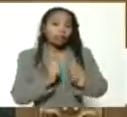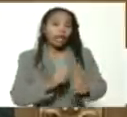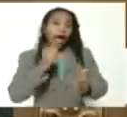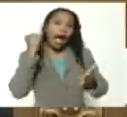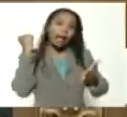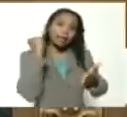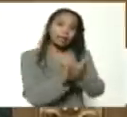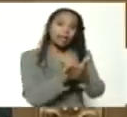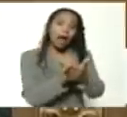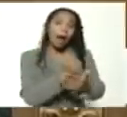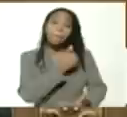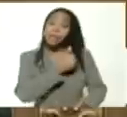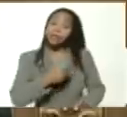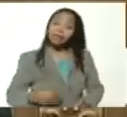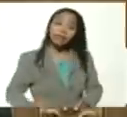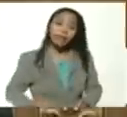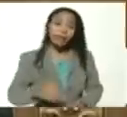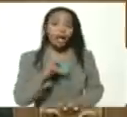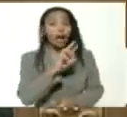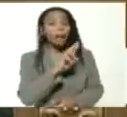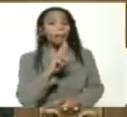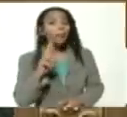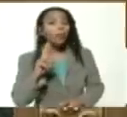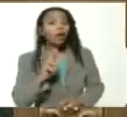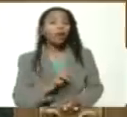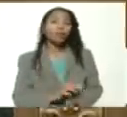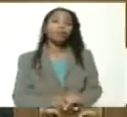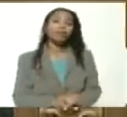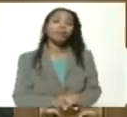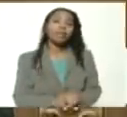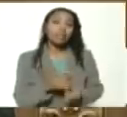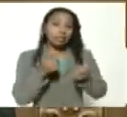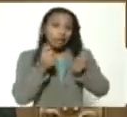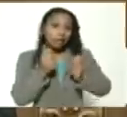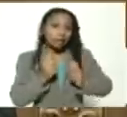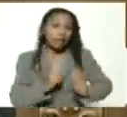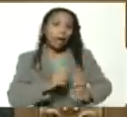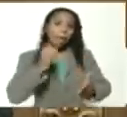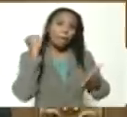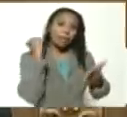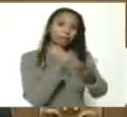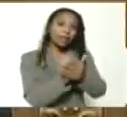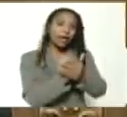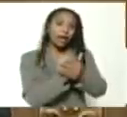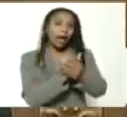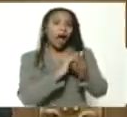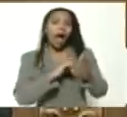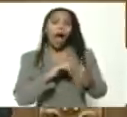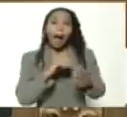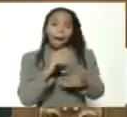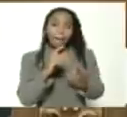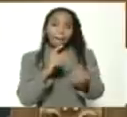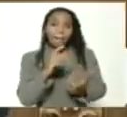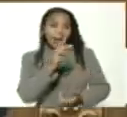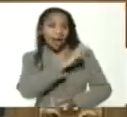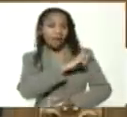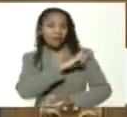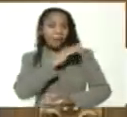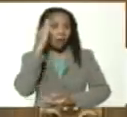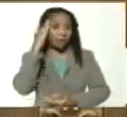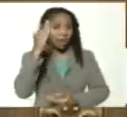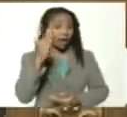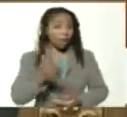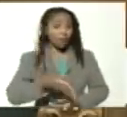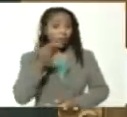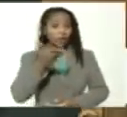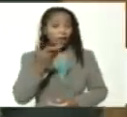asesinar al presidente de la República, intentar asesinar a altos mandos militares y civiles, y